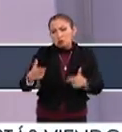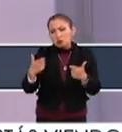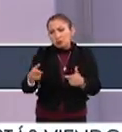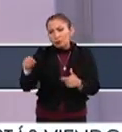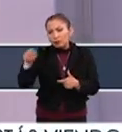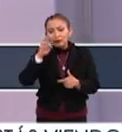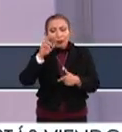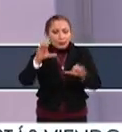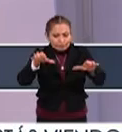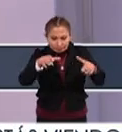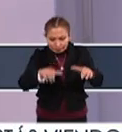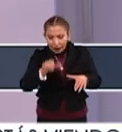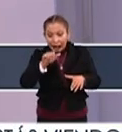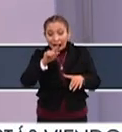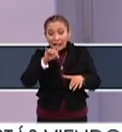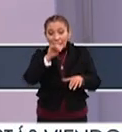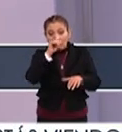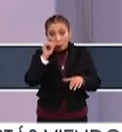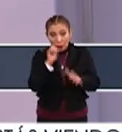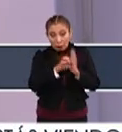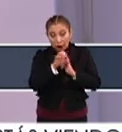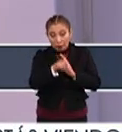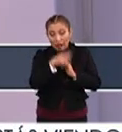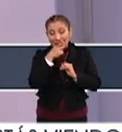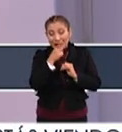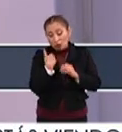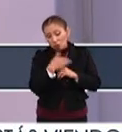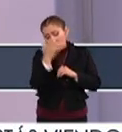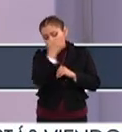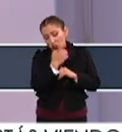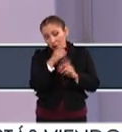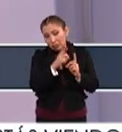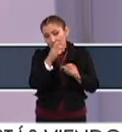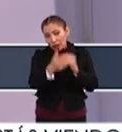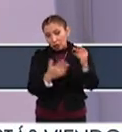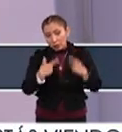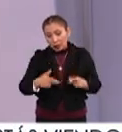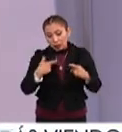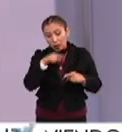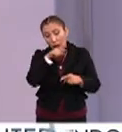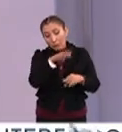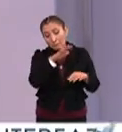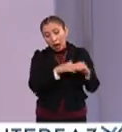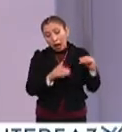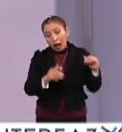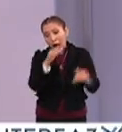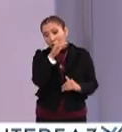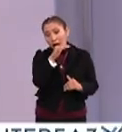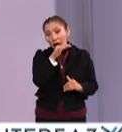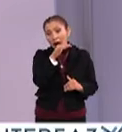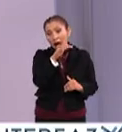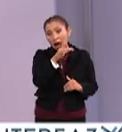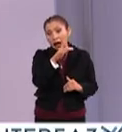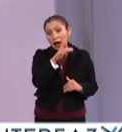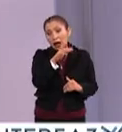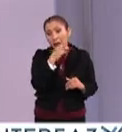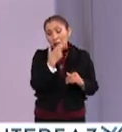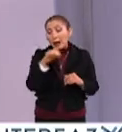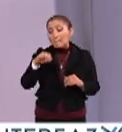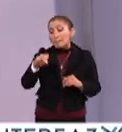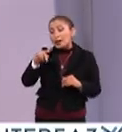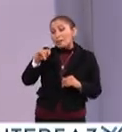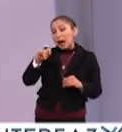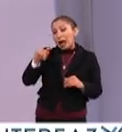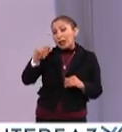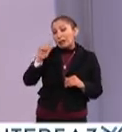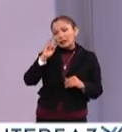pues, alcaldías como Benito Juárez, que según el índice de desarrollo humano es el que tiene mayor habilidad, y Milpalta, que a lo